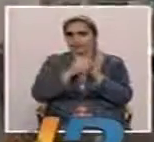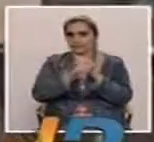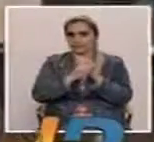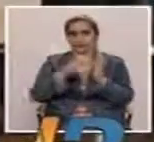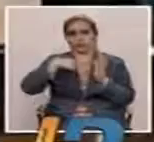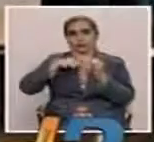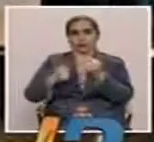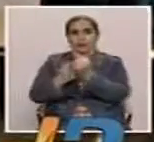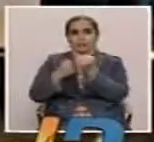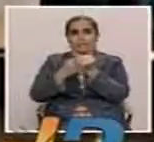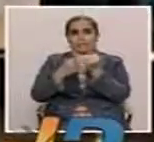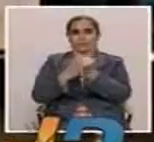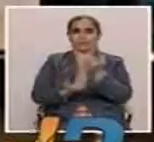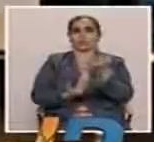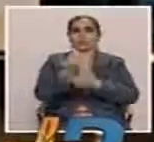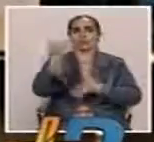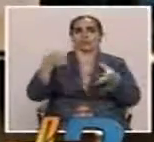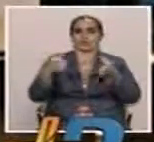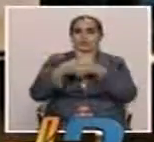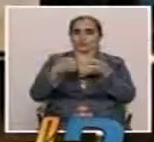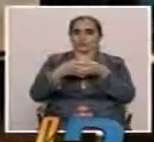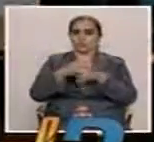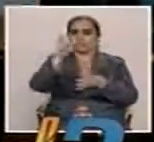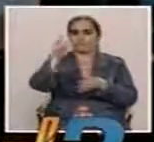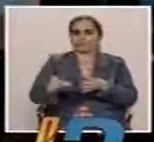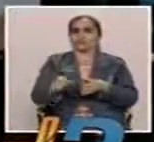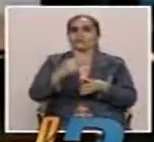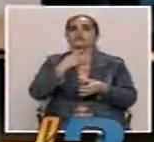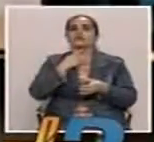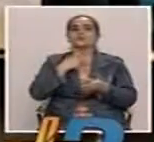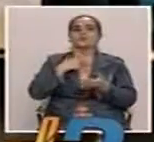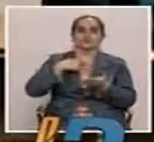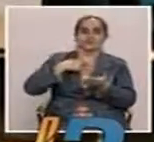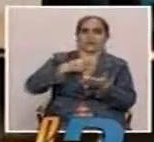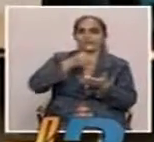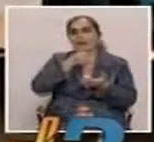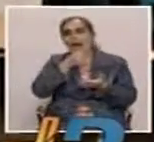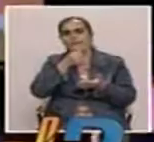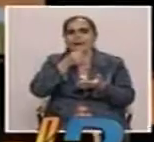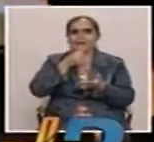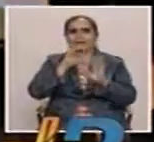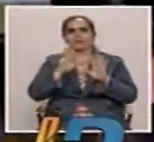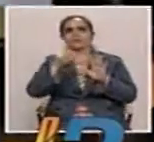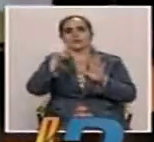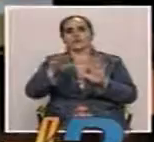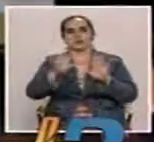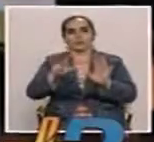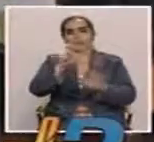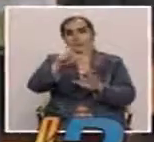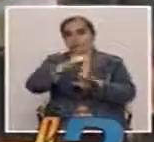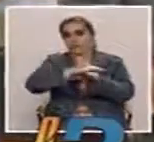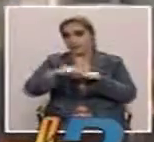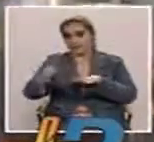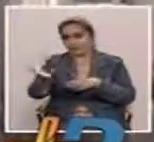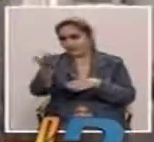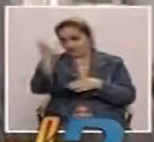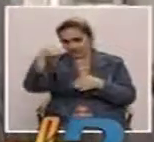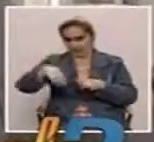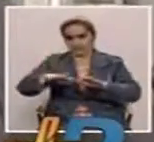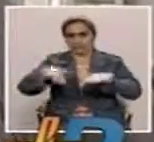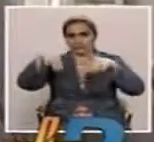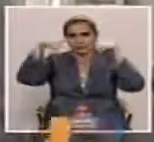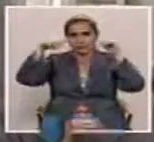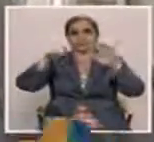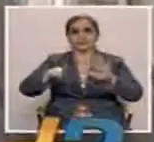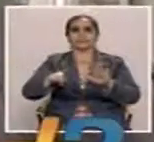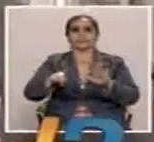también apoyo a los nuevos grupos, a los nuevos talentos, tenemos muchos de ellos en el festival y pues estamos invitando a la gente para que asista al Teatro al Aire Libre